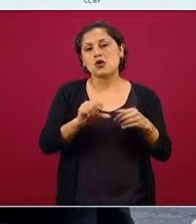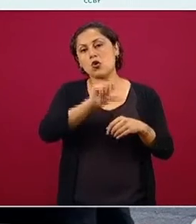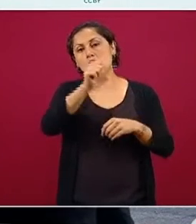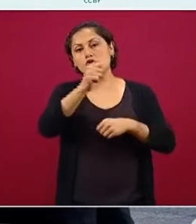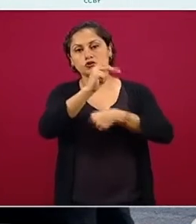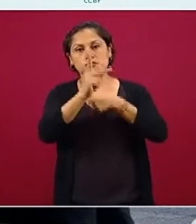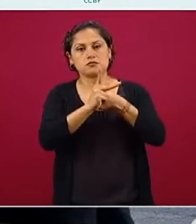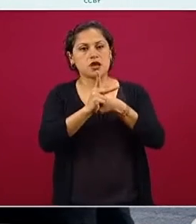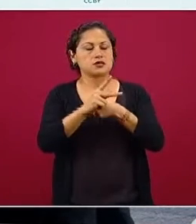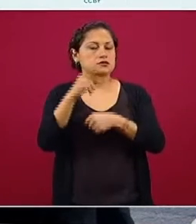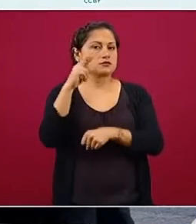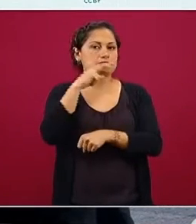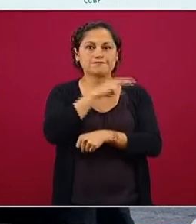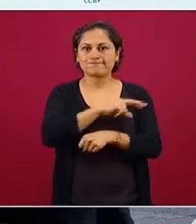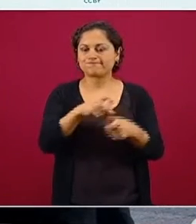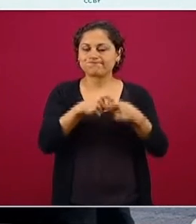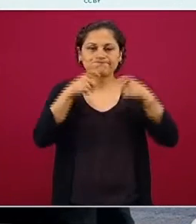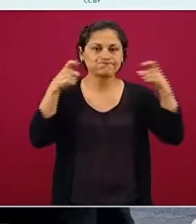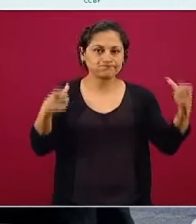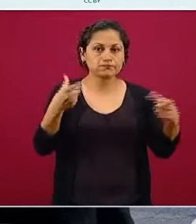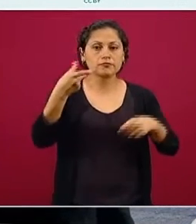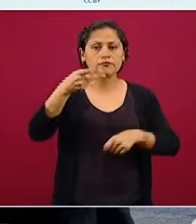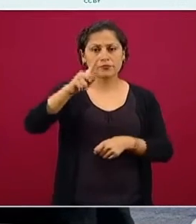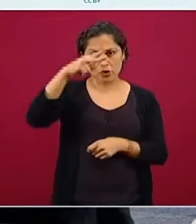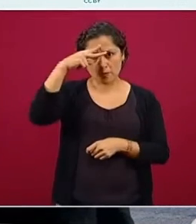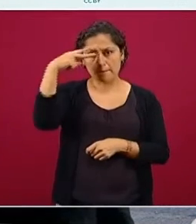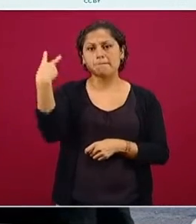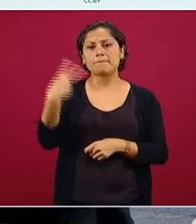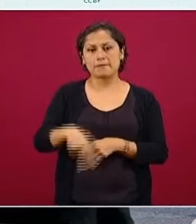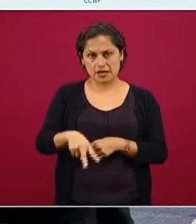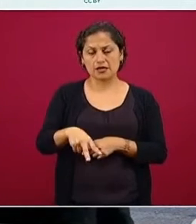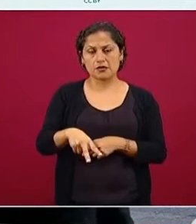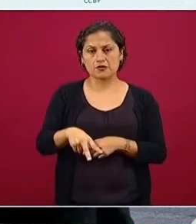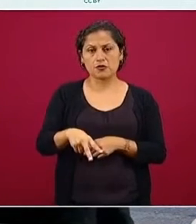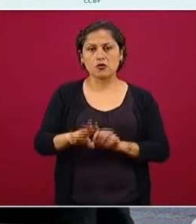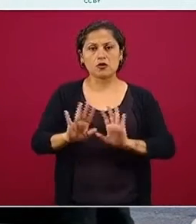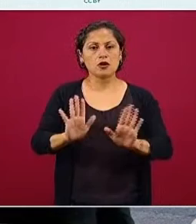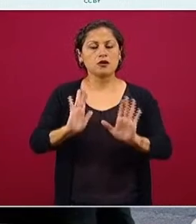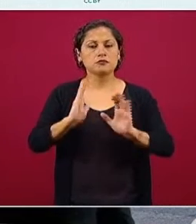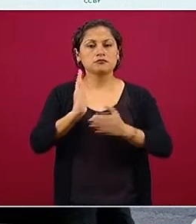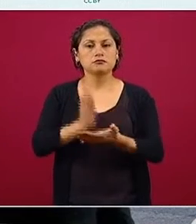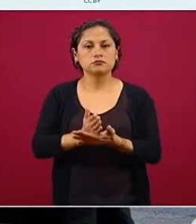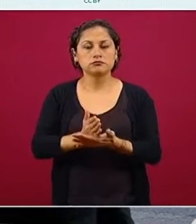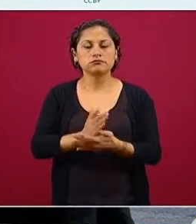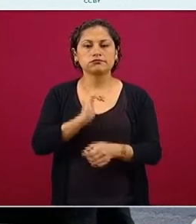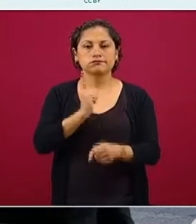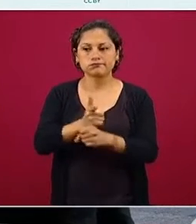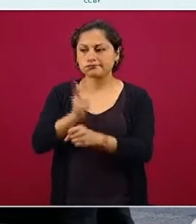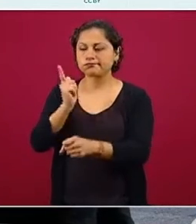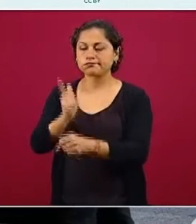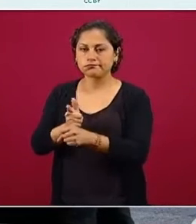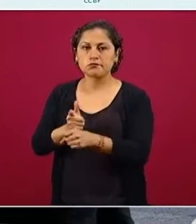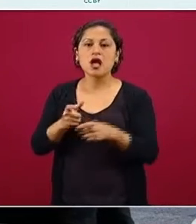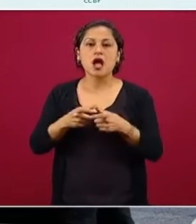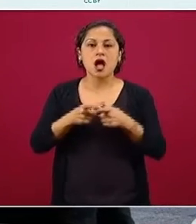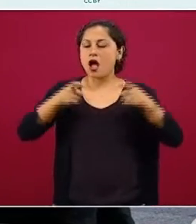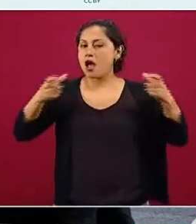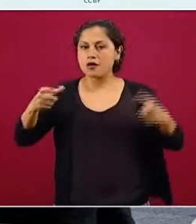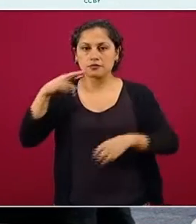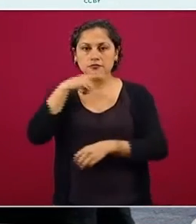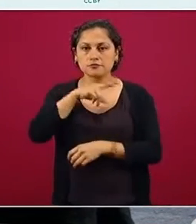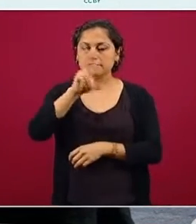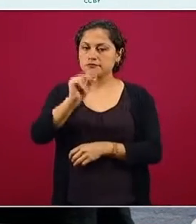ver como los otros países, pero rápidamente nos separamos de la velocidad de cambio de los otros países. Es decir, nuestra epidemia, como lo